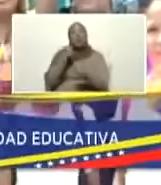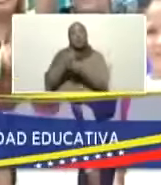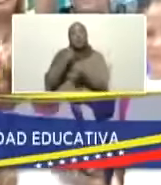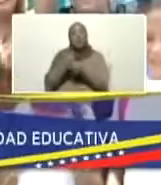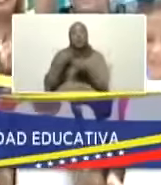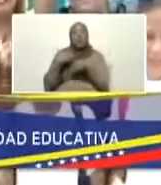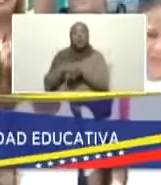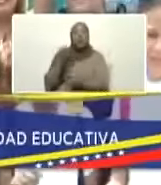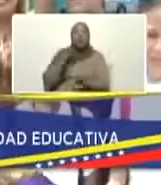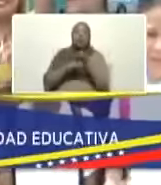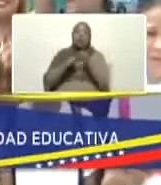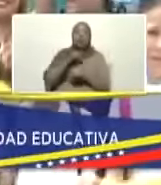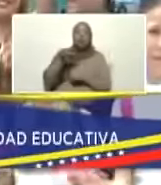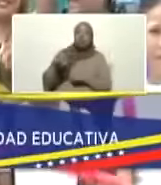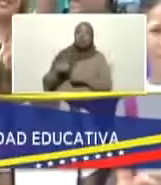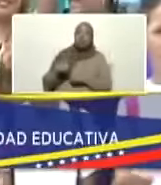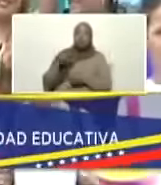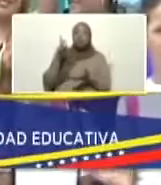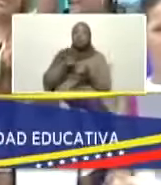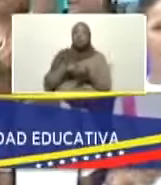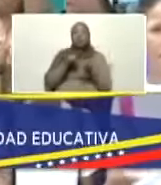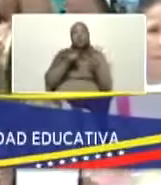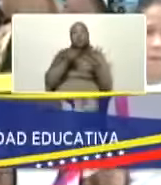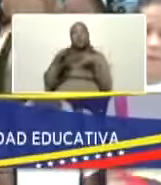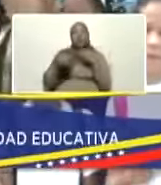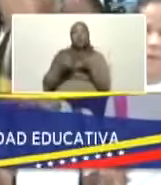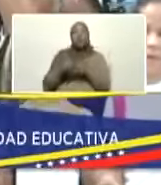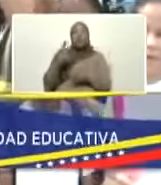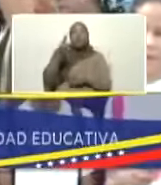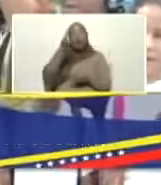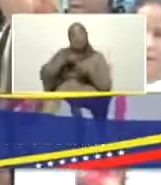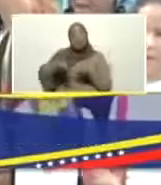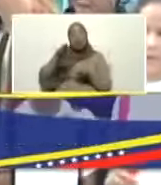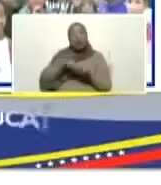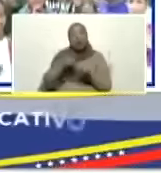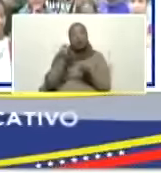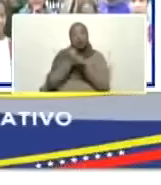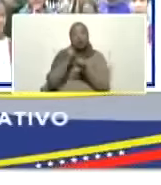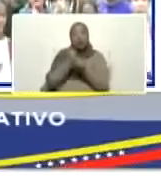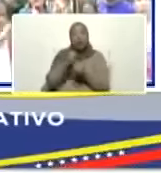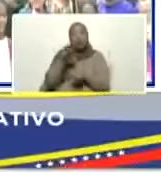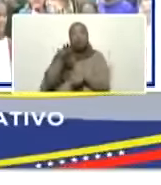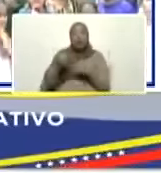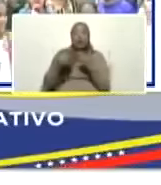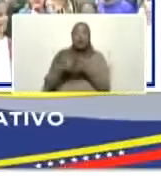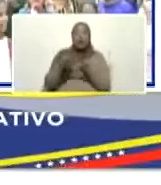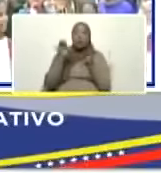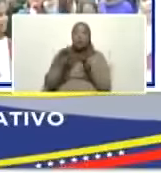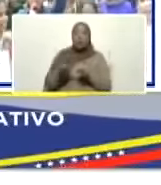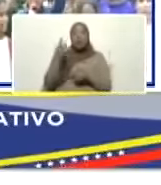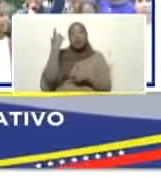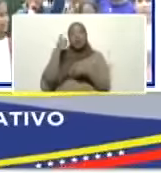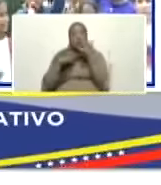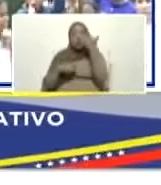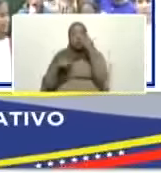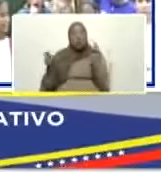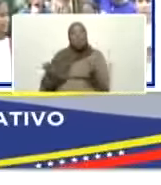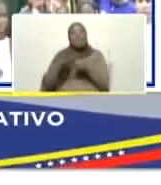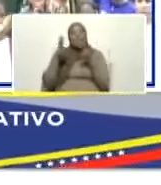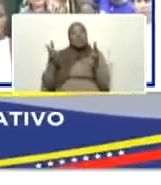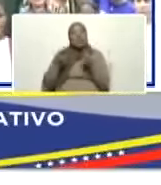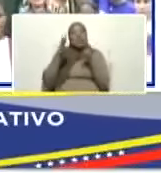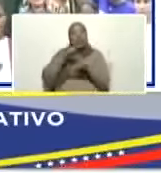el compromiso patrio, ese sentido patrio para los niños y niñas de la patria grande de Bolívar y Chávez.